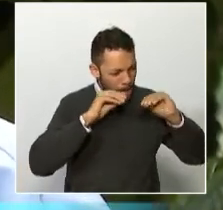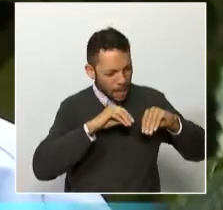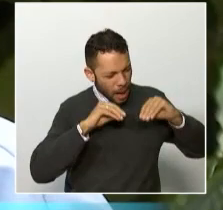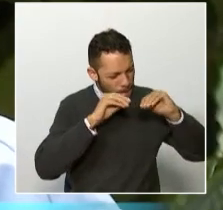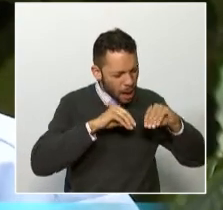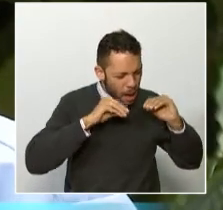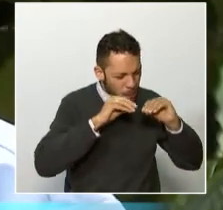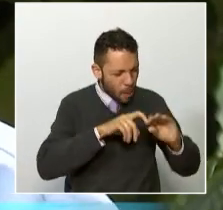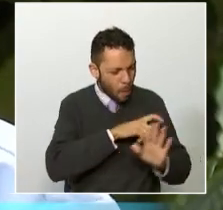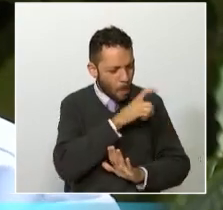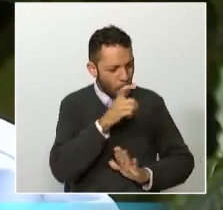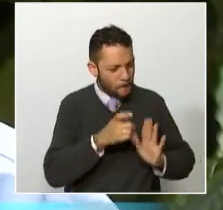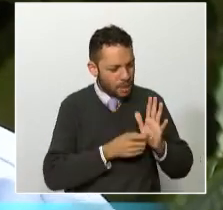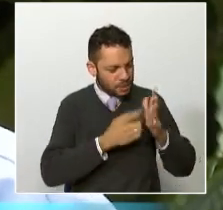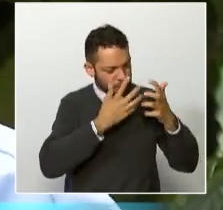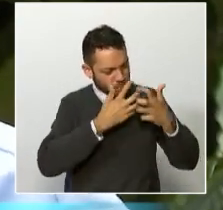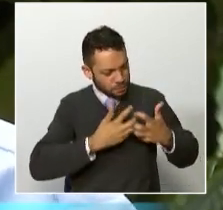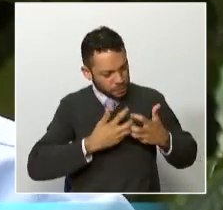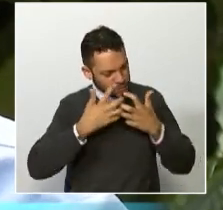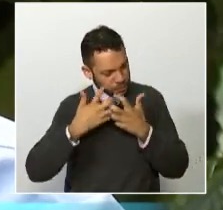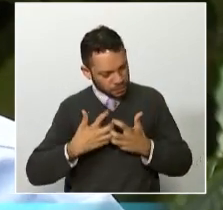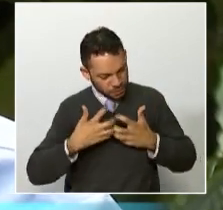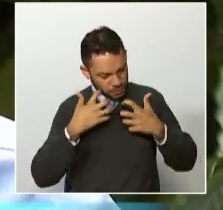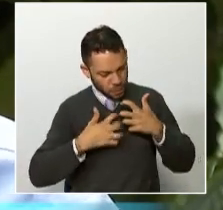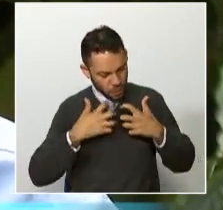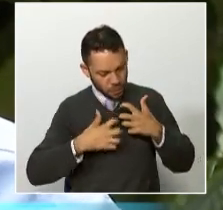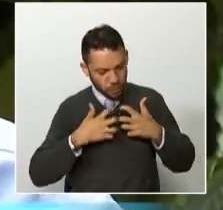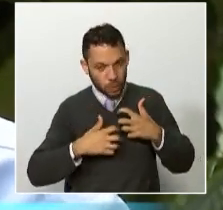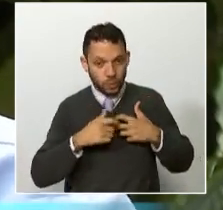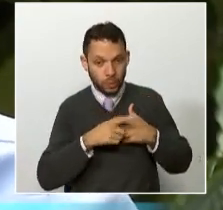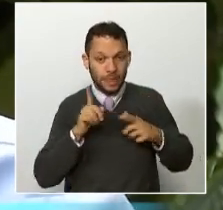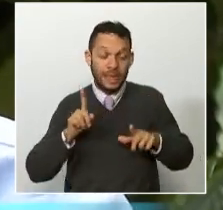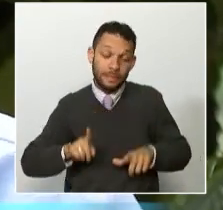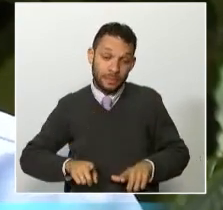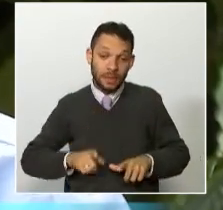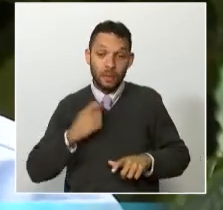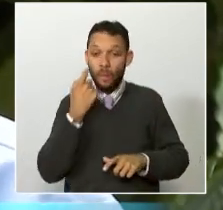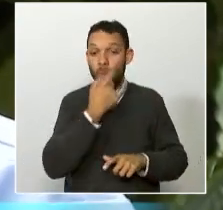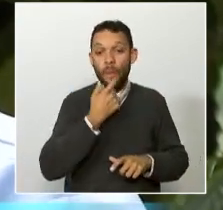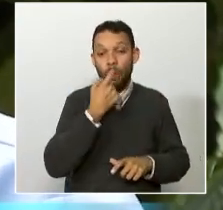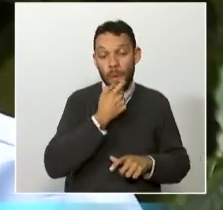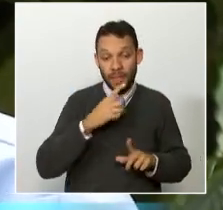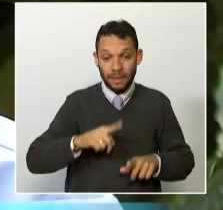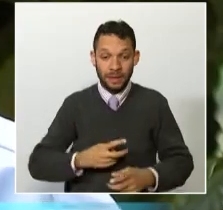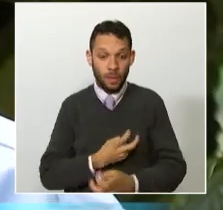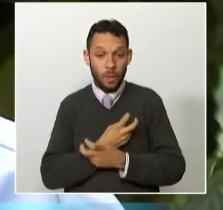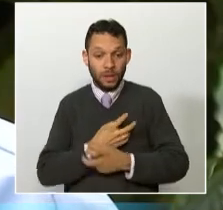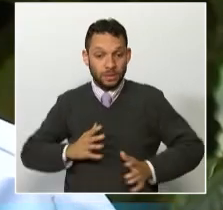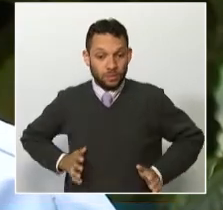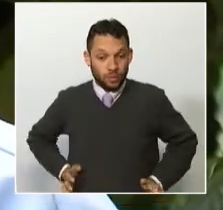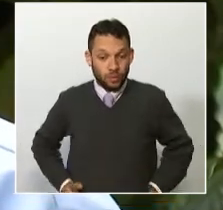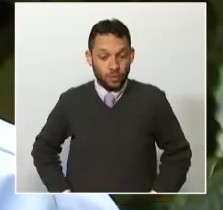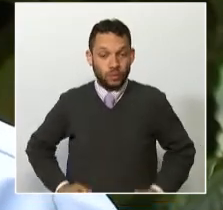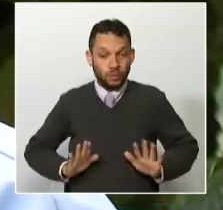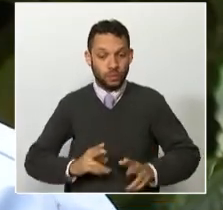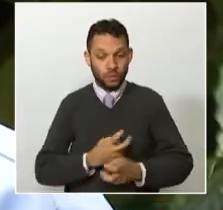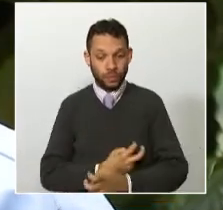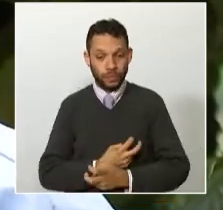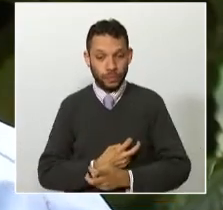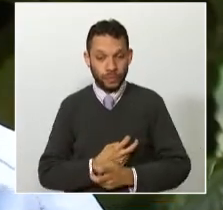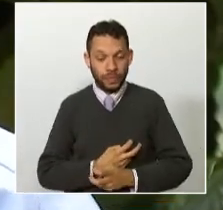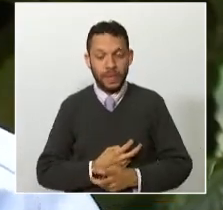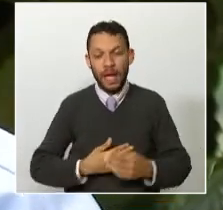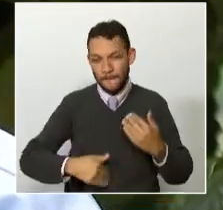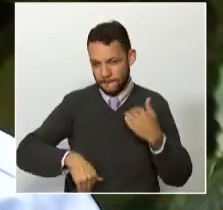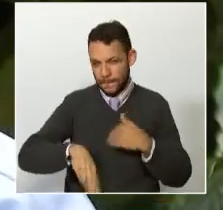medicinas holísticas. Entonces está la pelvis y la parte odontológica. Y son regiones que tienen que ver desde los dientes.